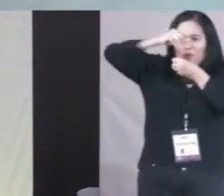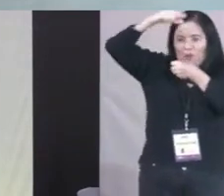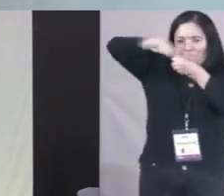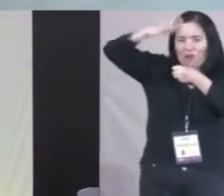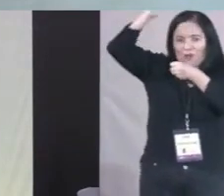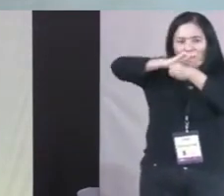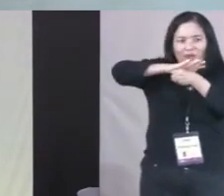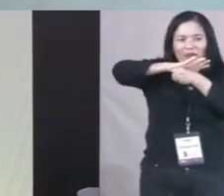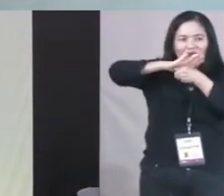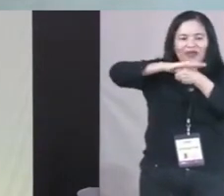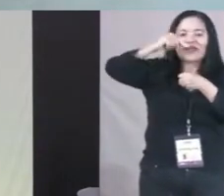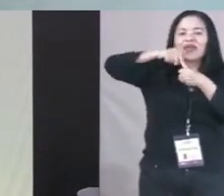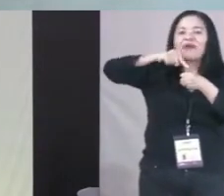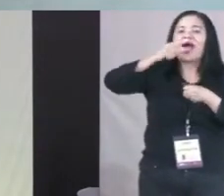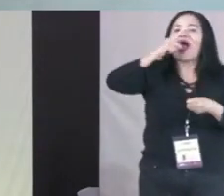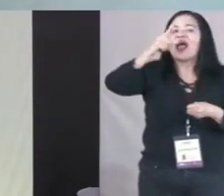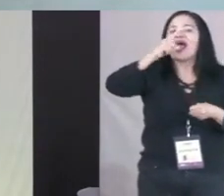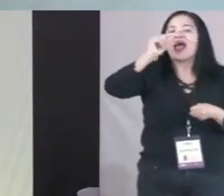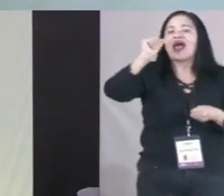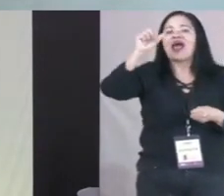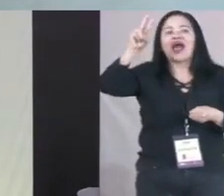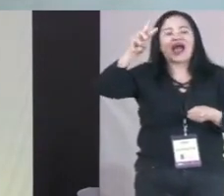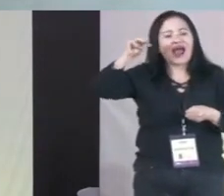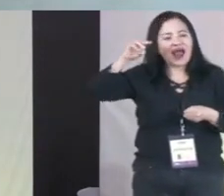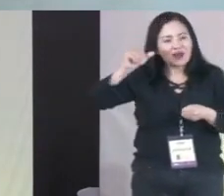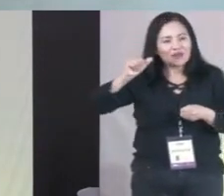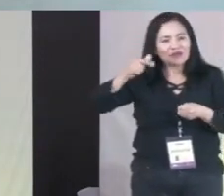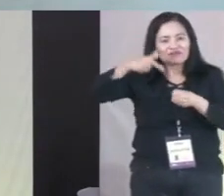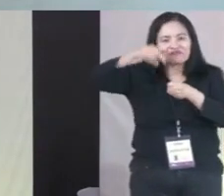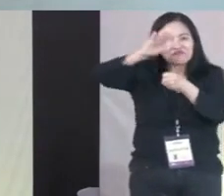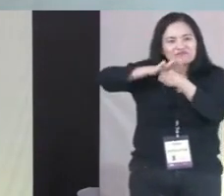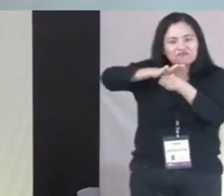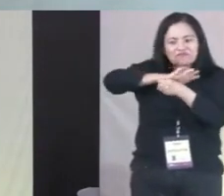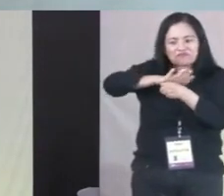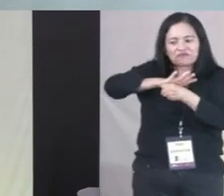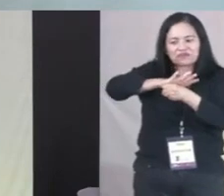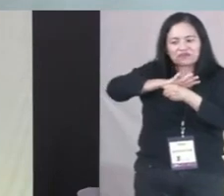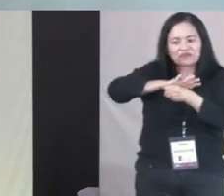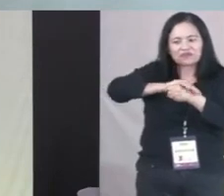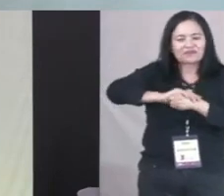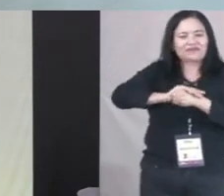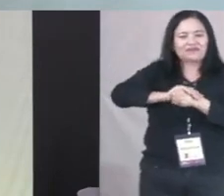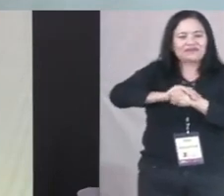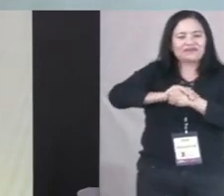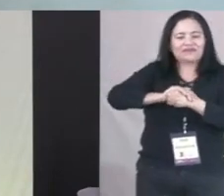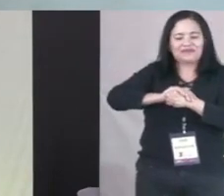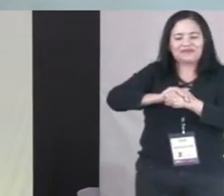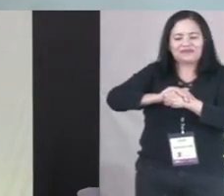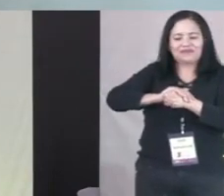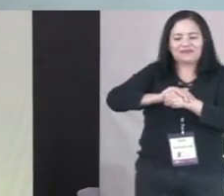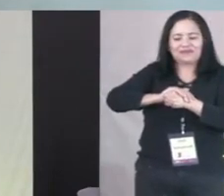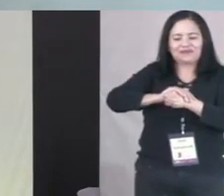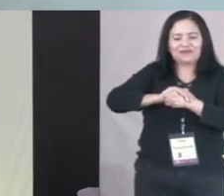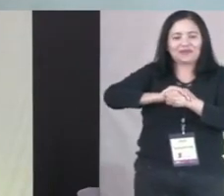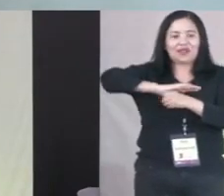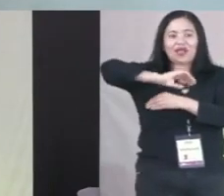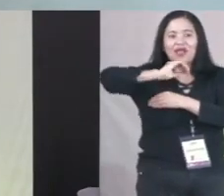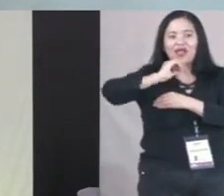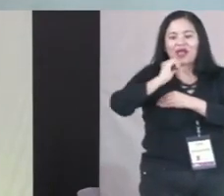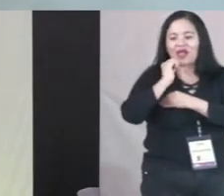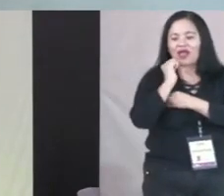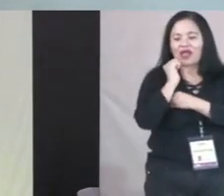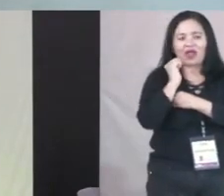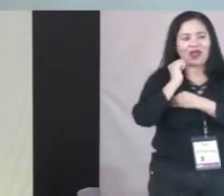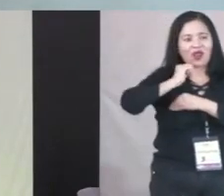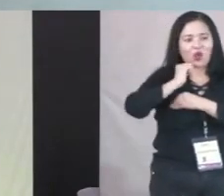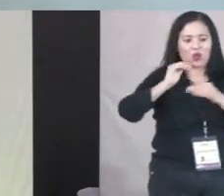En la última exhalación del que se está muriendo va el alma, y entonces el almero la tapa rápido y la guarda en unos